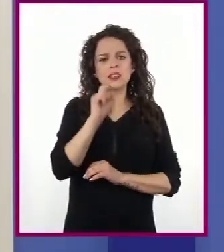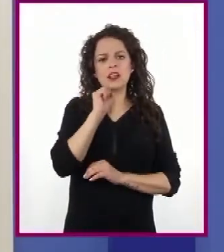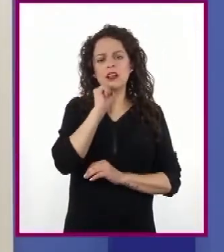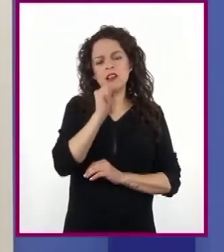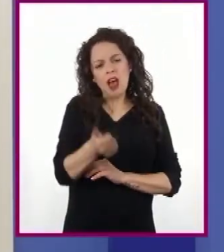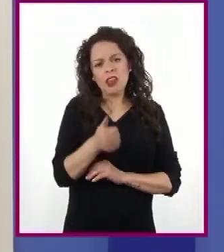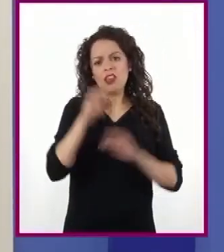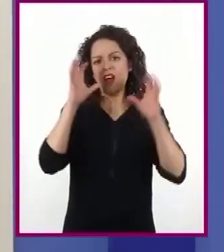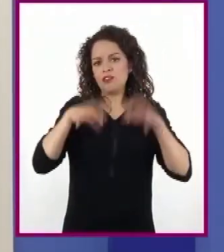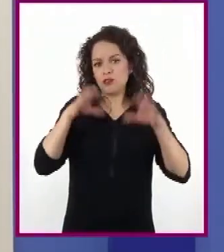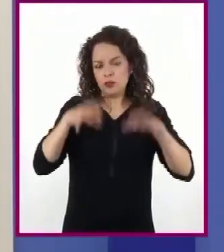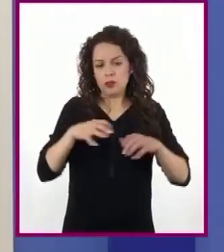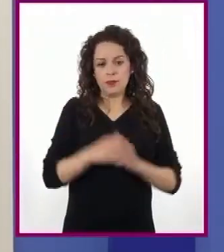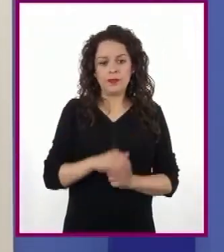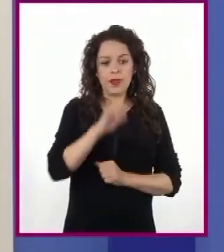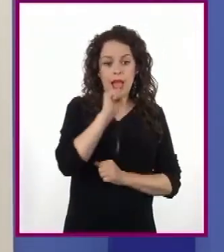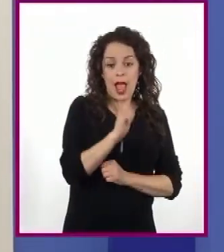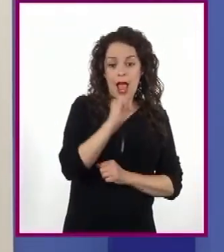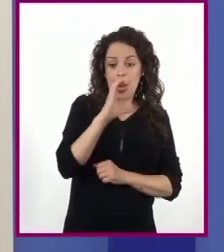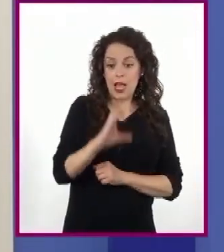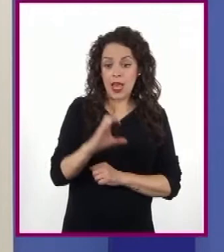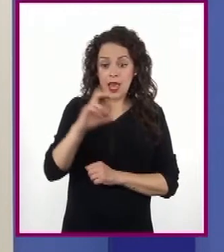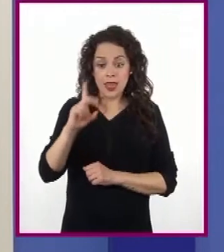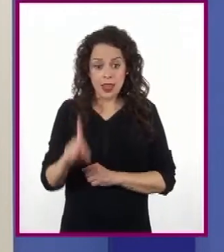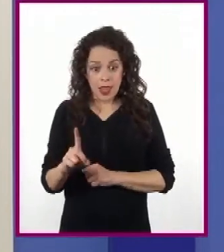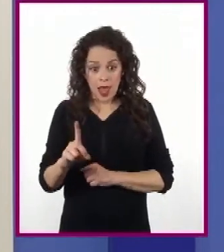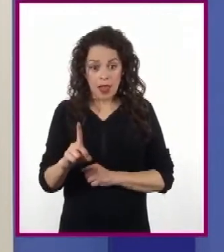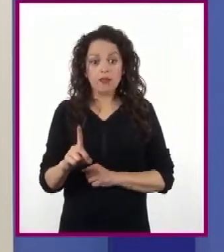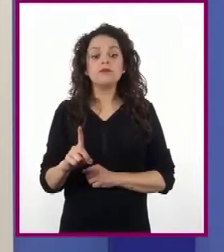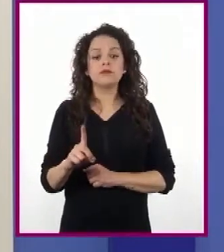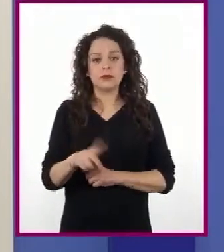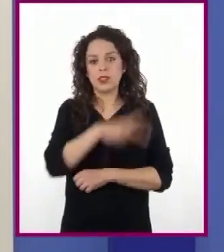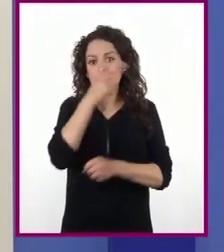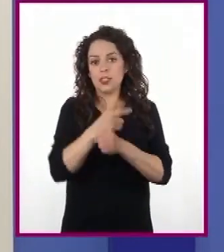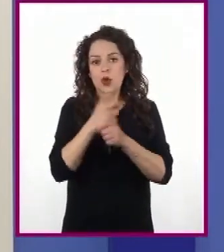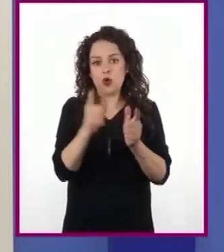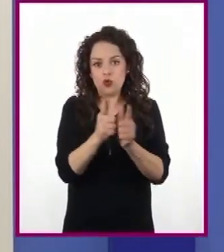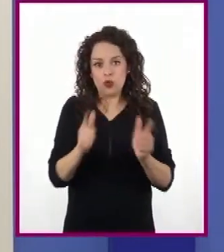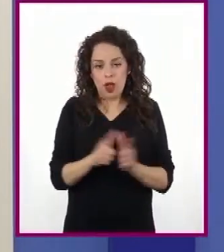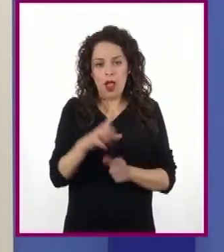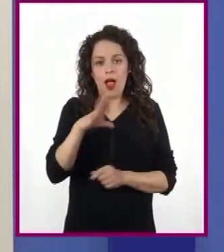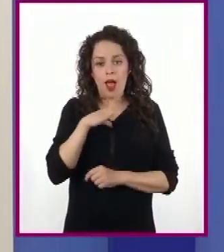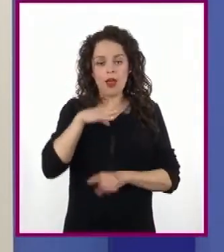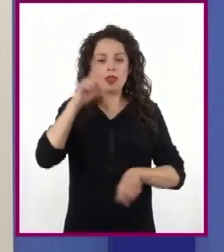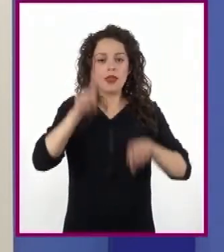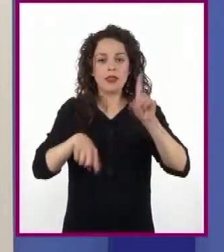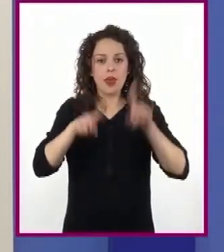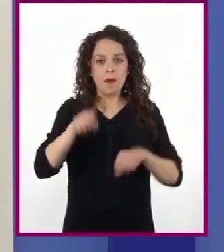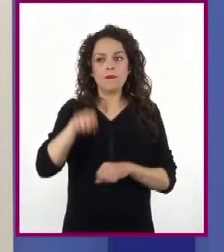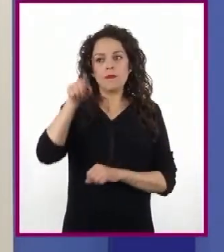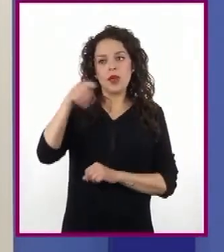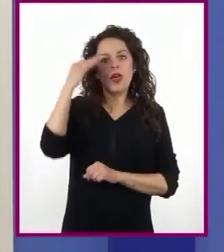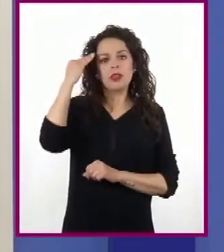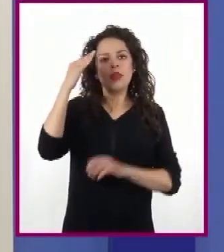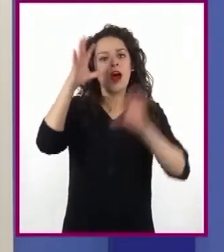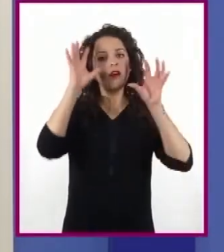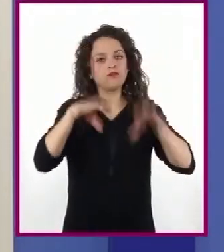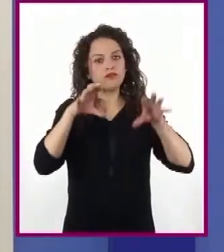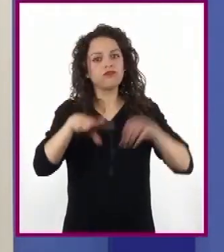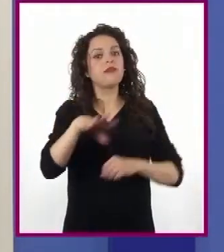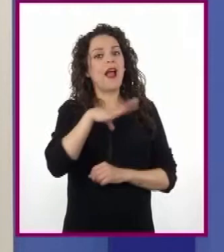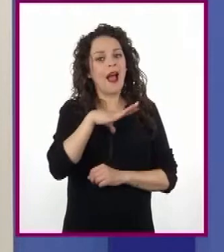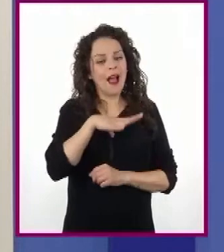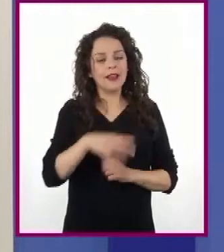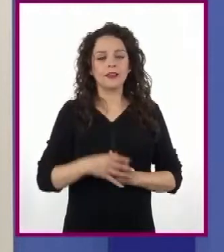climas A, C y D se dividen en subgrupos dependiendo del régimen de lluvias que presentan. Por